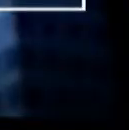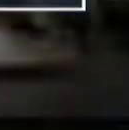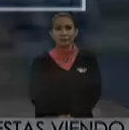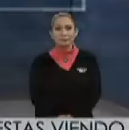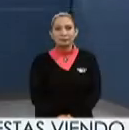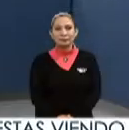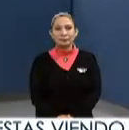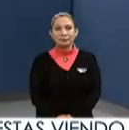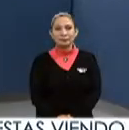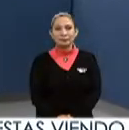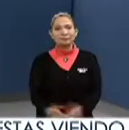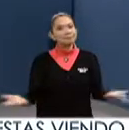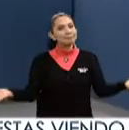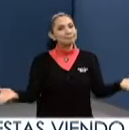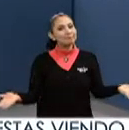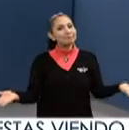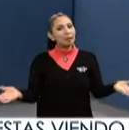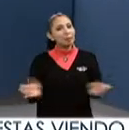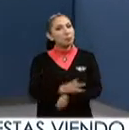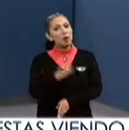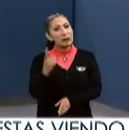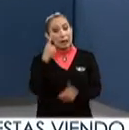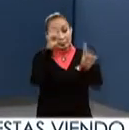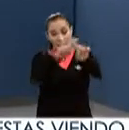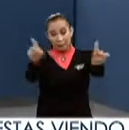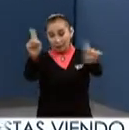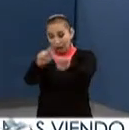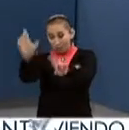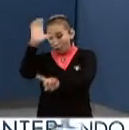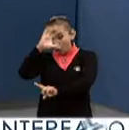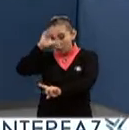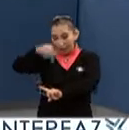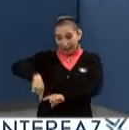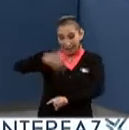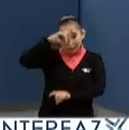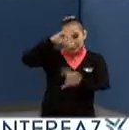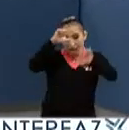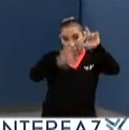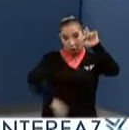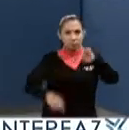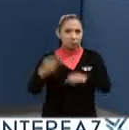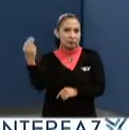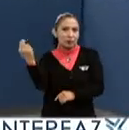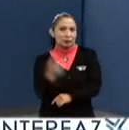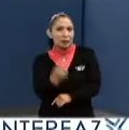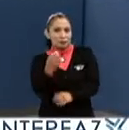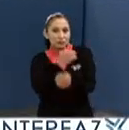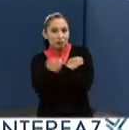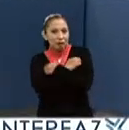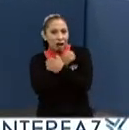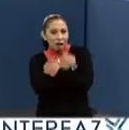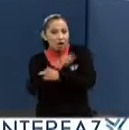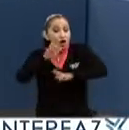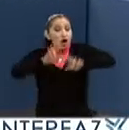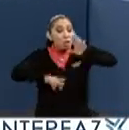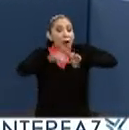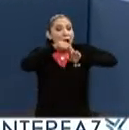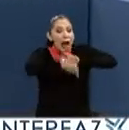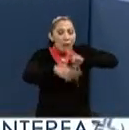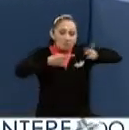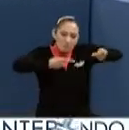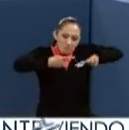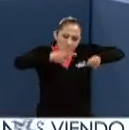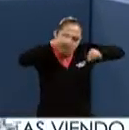Y debido a la diversidad cultural de nuestro país, es necesario que la educación normalista tenga